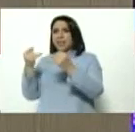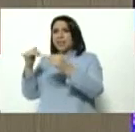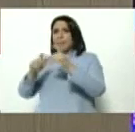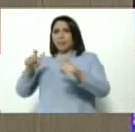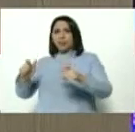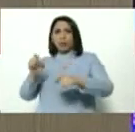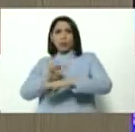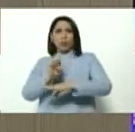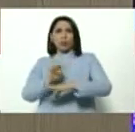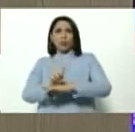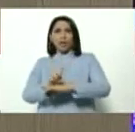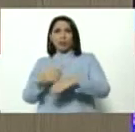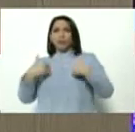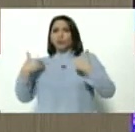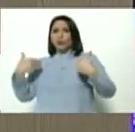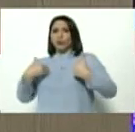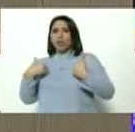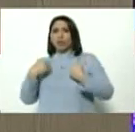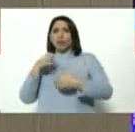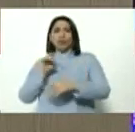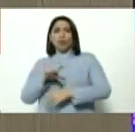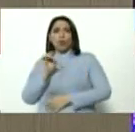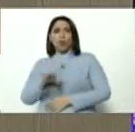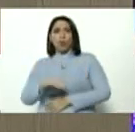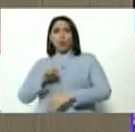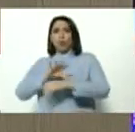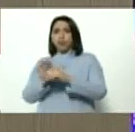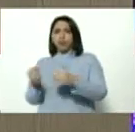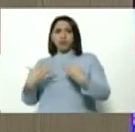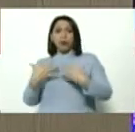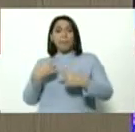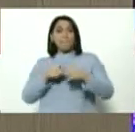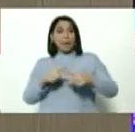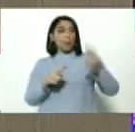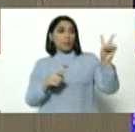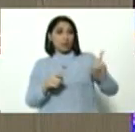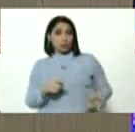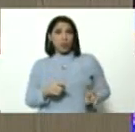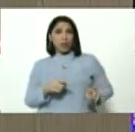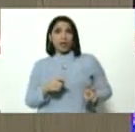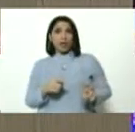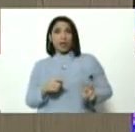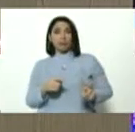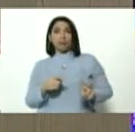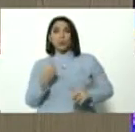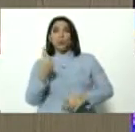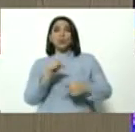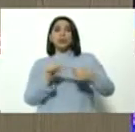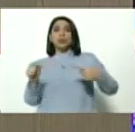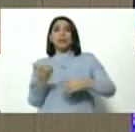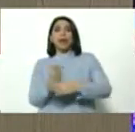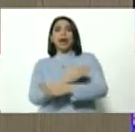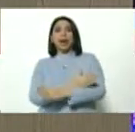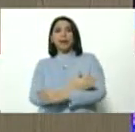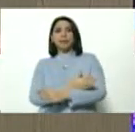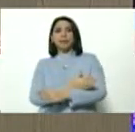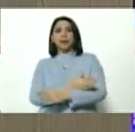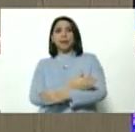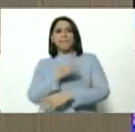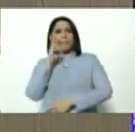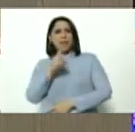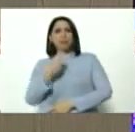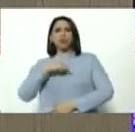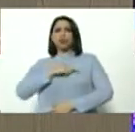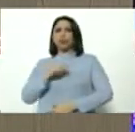Venezuela, desde el mismo momento, incluso una semana antes de que aparecieran los primeros casos, tomó todas estas medidas de